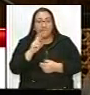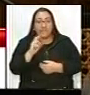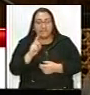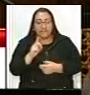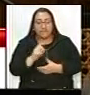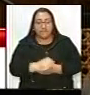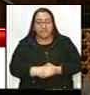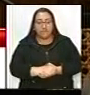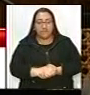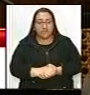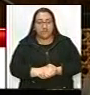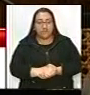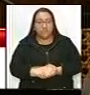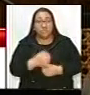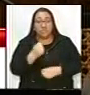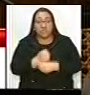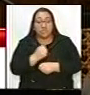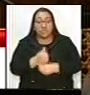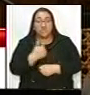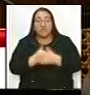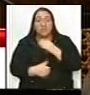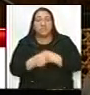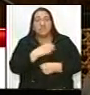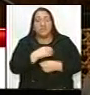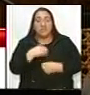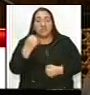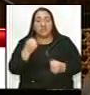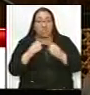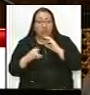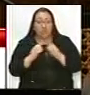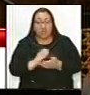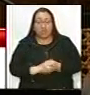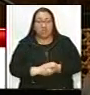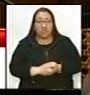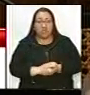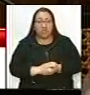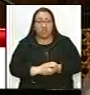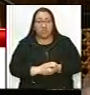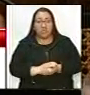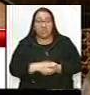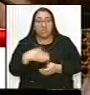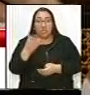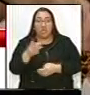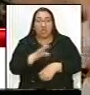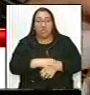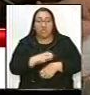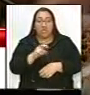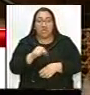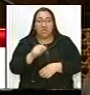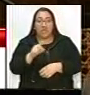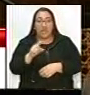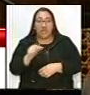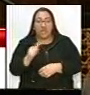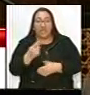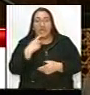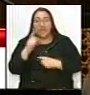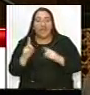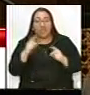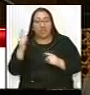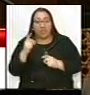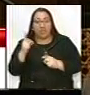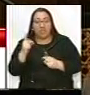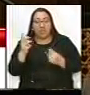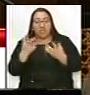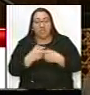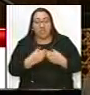y en que ha venido trabajando el ministerio de transportes y comunicaciones le seduce la palabra la doctora nadia villegas directora general de